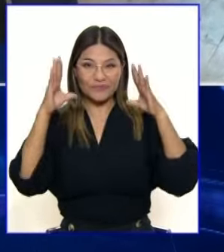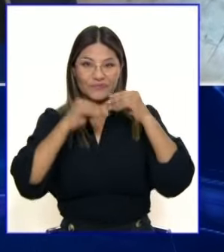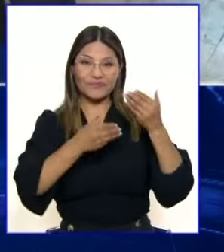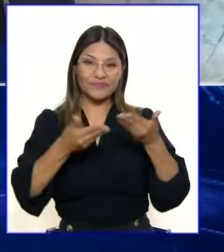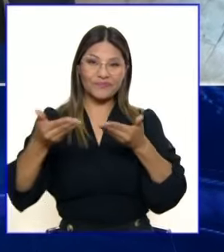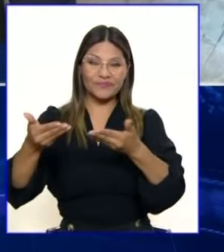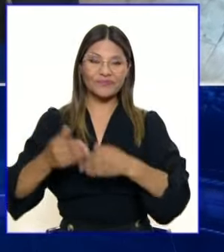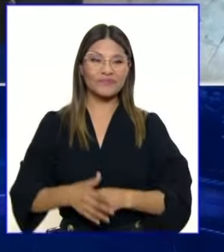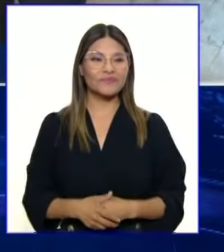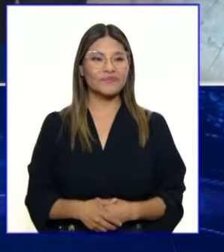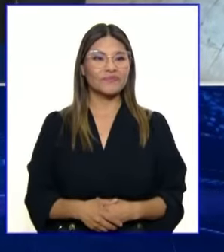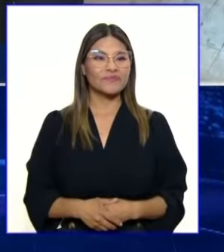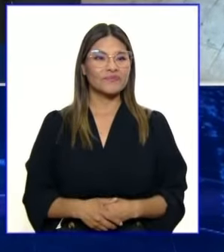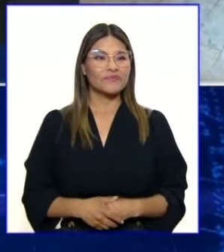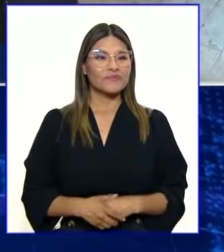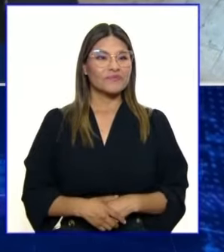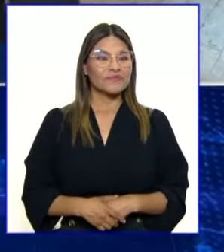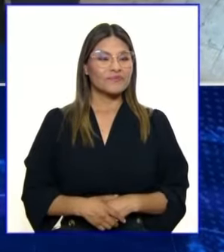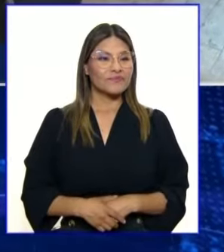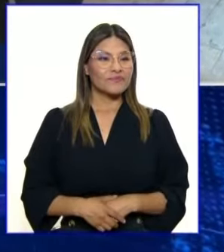Buenas noches.